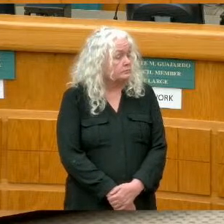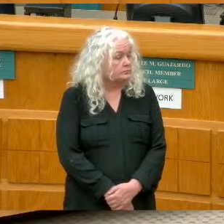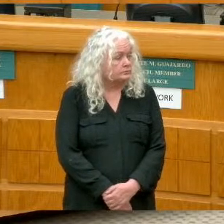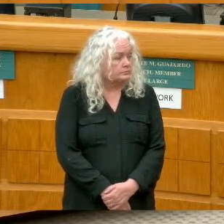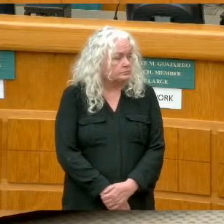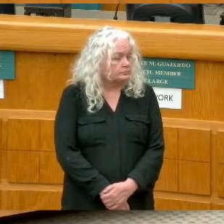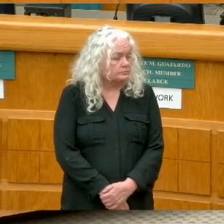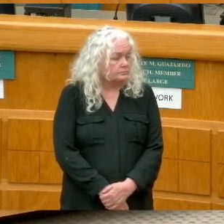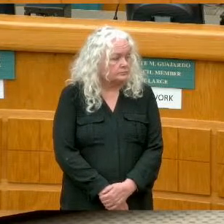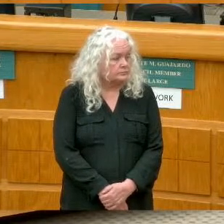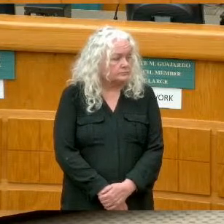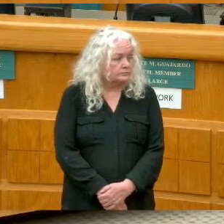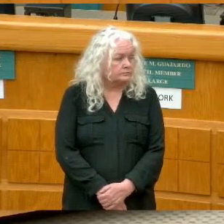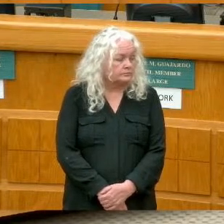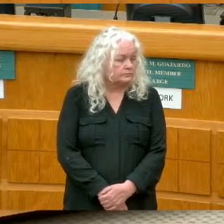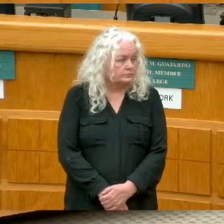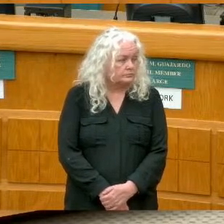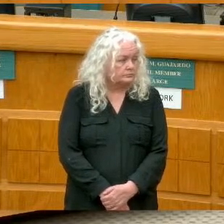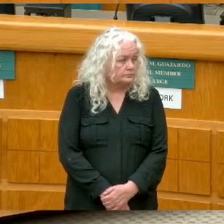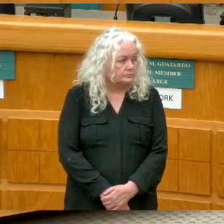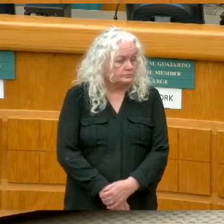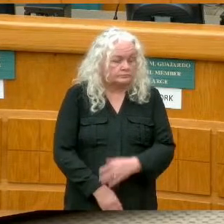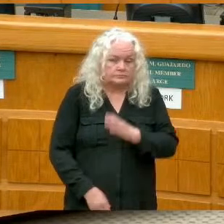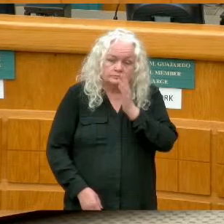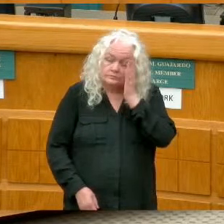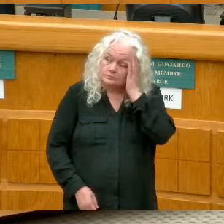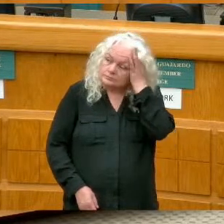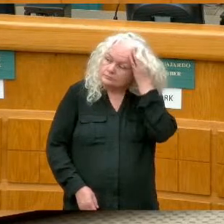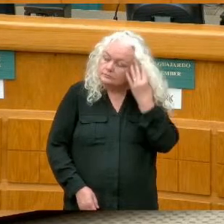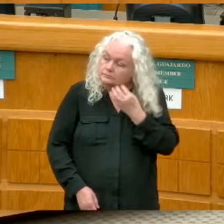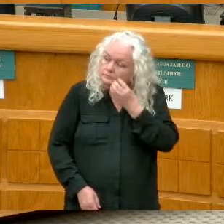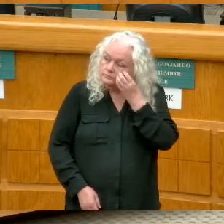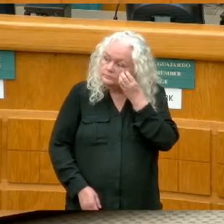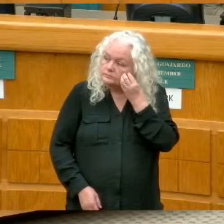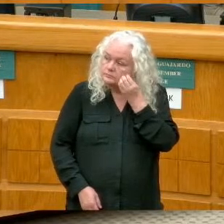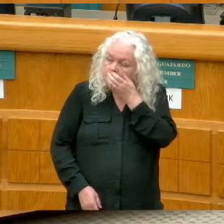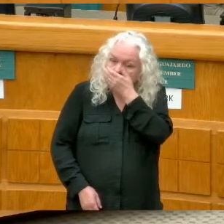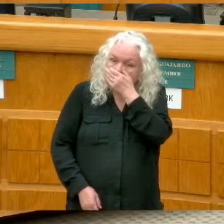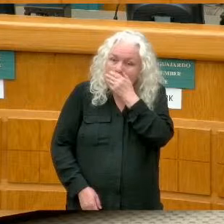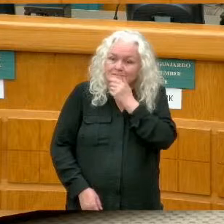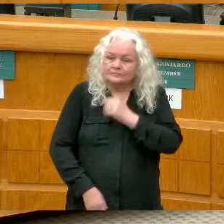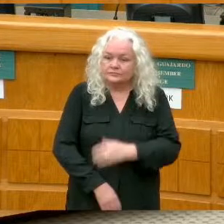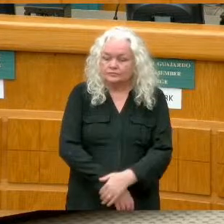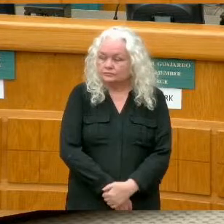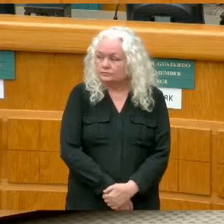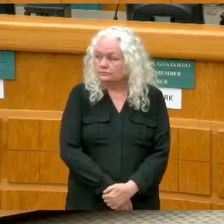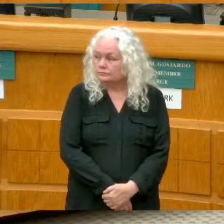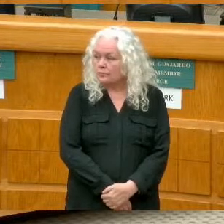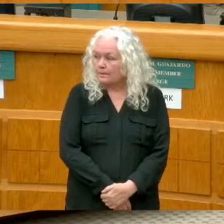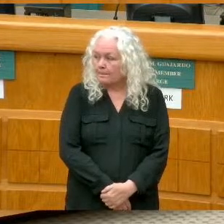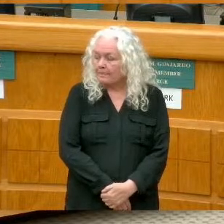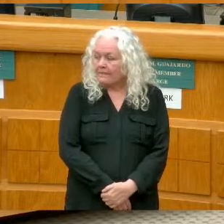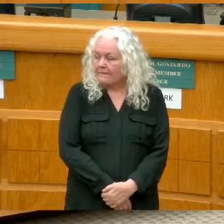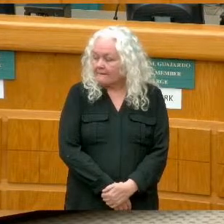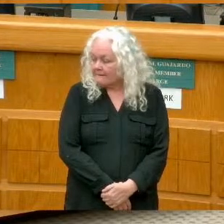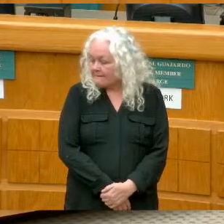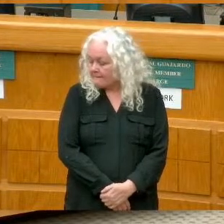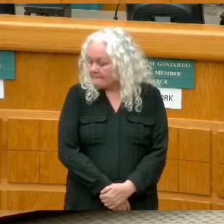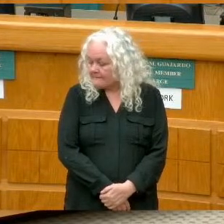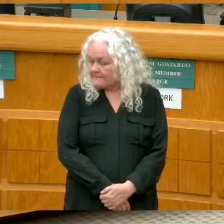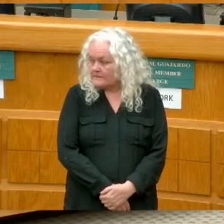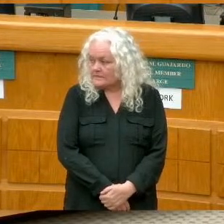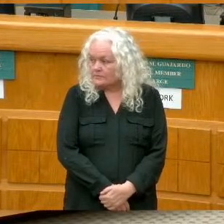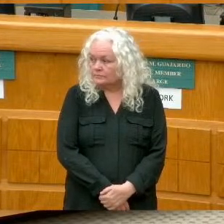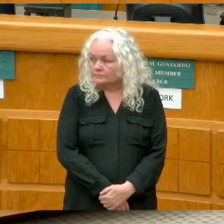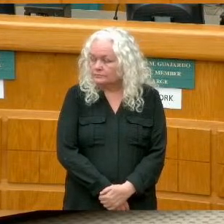en público o cuando hacerlo afecte la salud mental o física. En cuanto a las pautas de ocupación adentro de establecimientos,